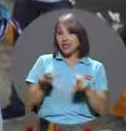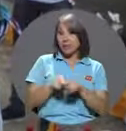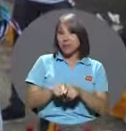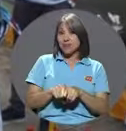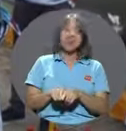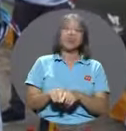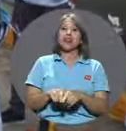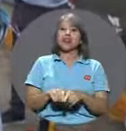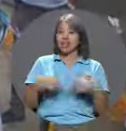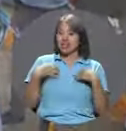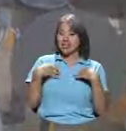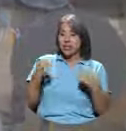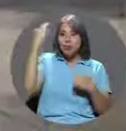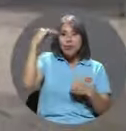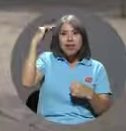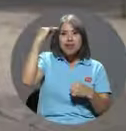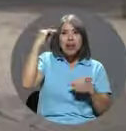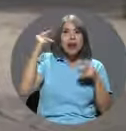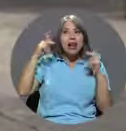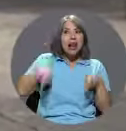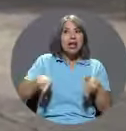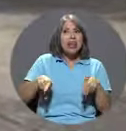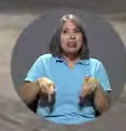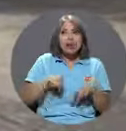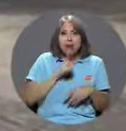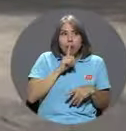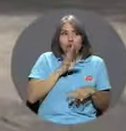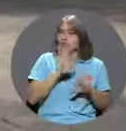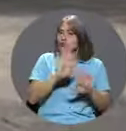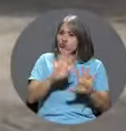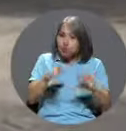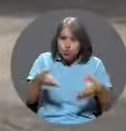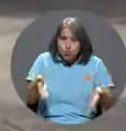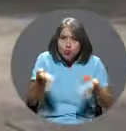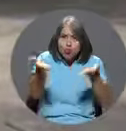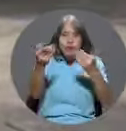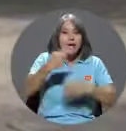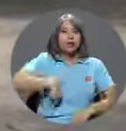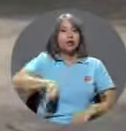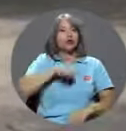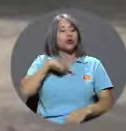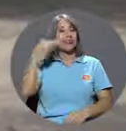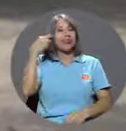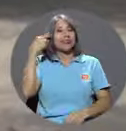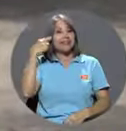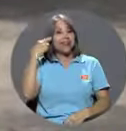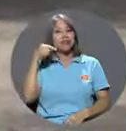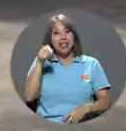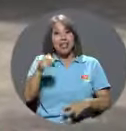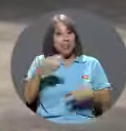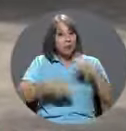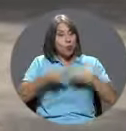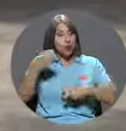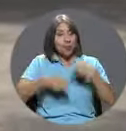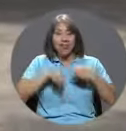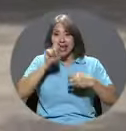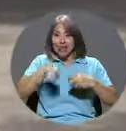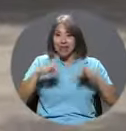desmitificar el tema, ¿verdad?, de salud mental. Nosotros como vicerrectoría también pensamos que es una problemática que hay que